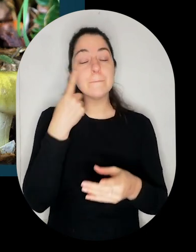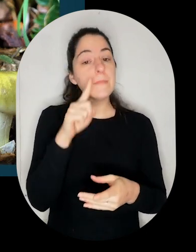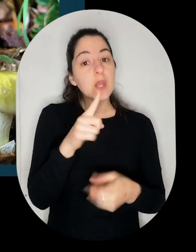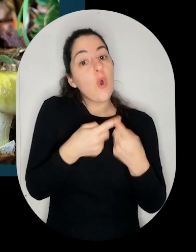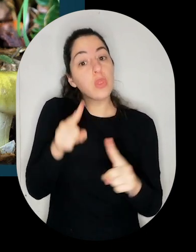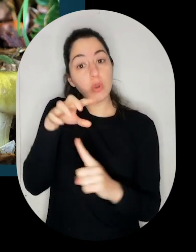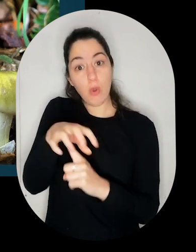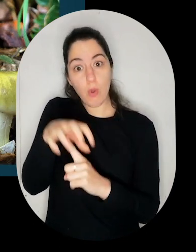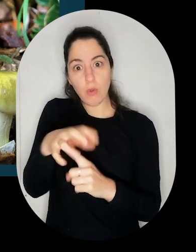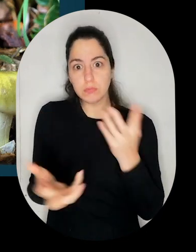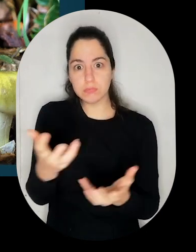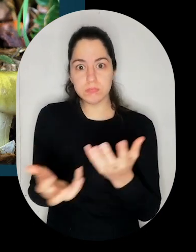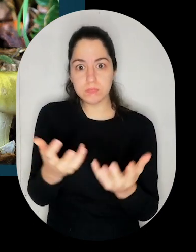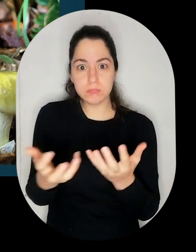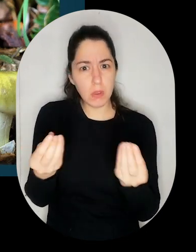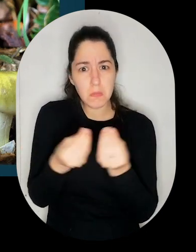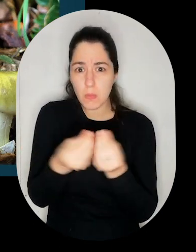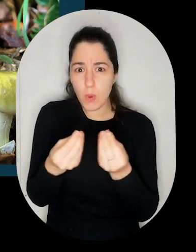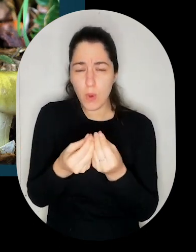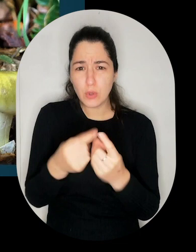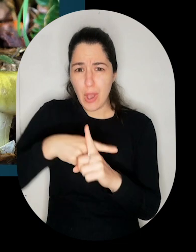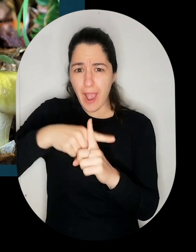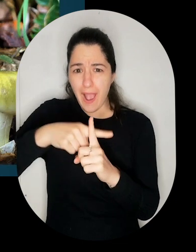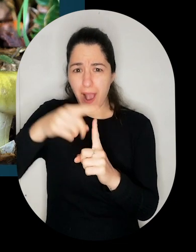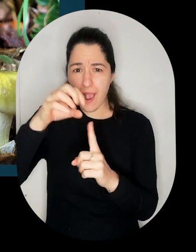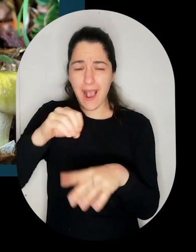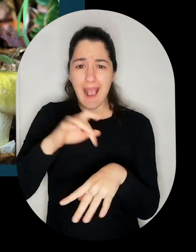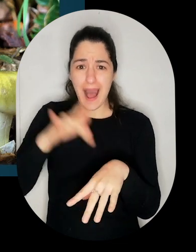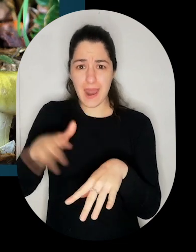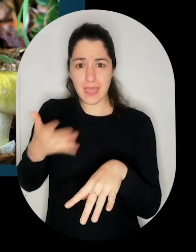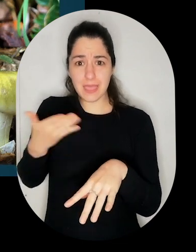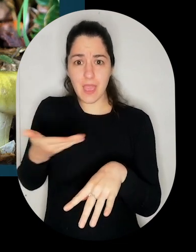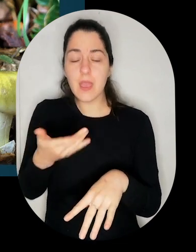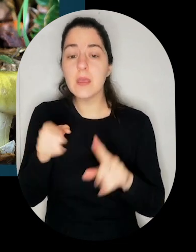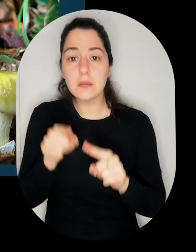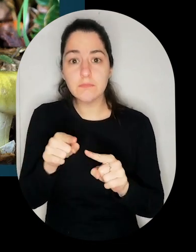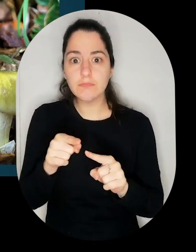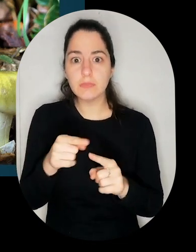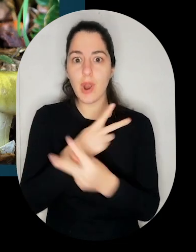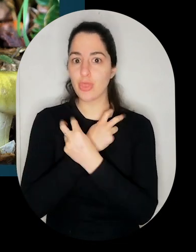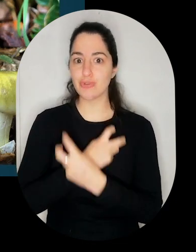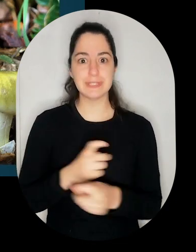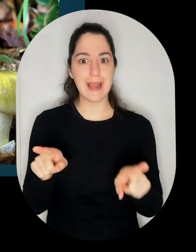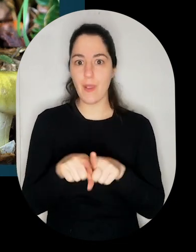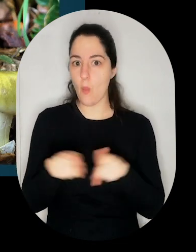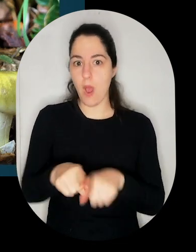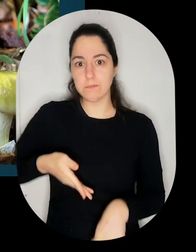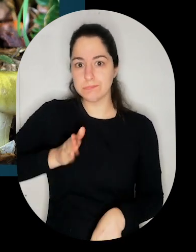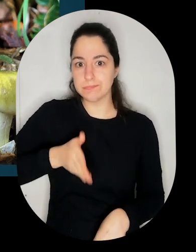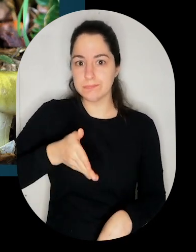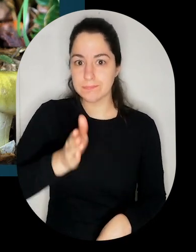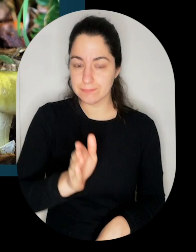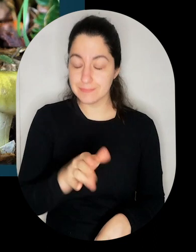y esto significa de que por mucho que lo cocine, por mucho cuidado que tenga en la cocción, no voy a poder eliminar las toxinas y esto va a